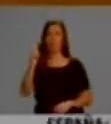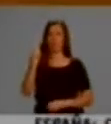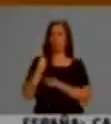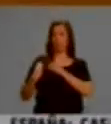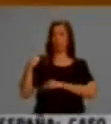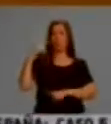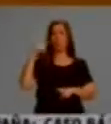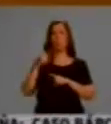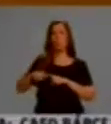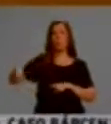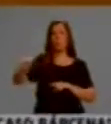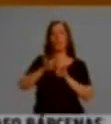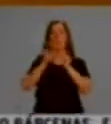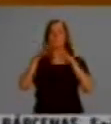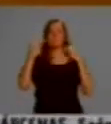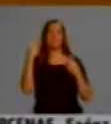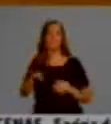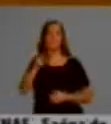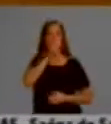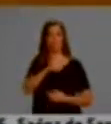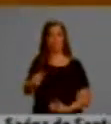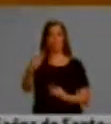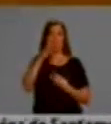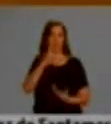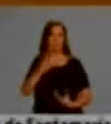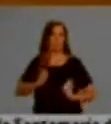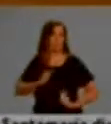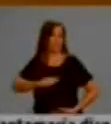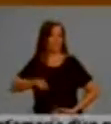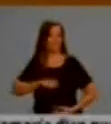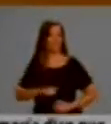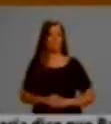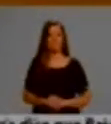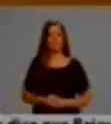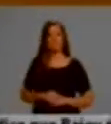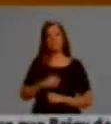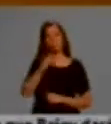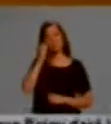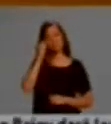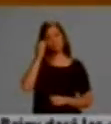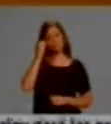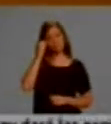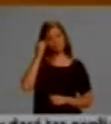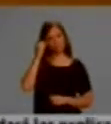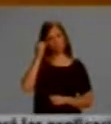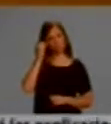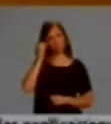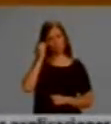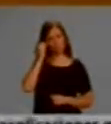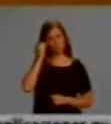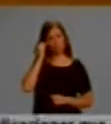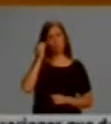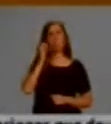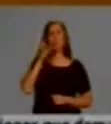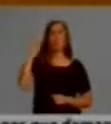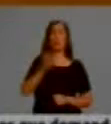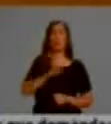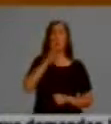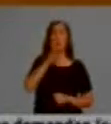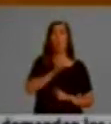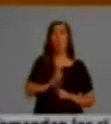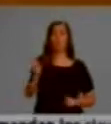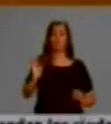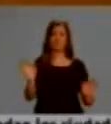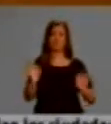puedan servir para despejar las dudas de los españoles. No comparezco por ninguna otra razón, señorías,